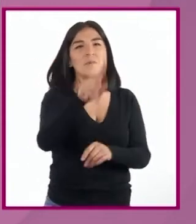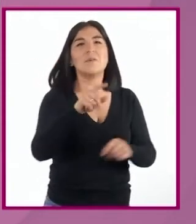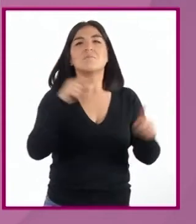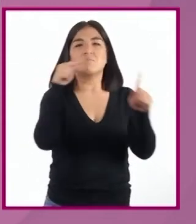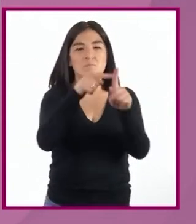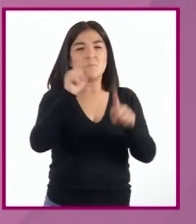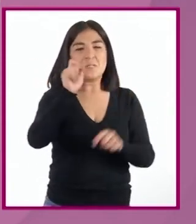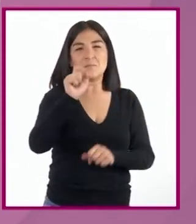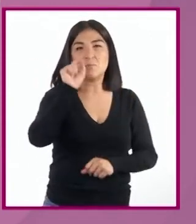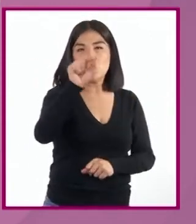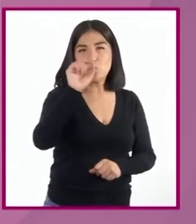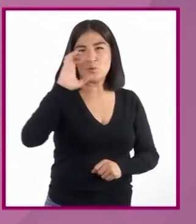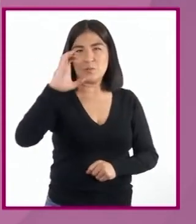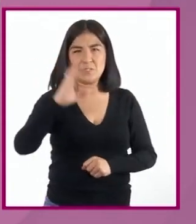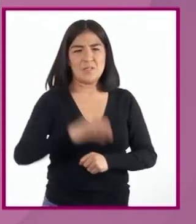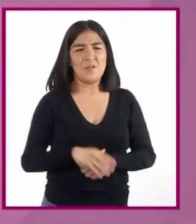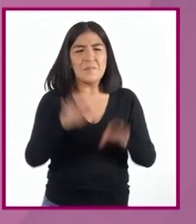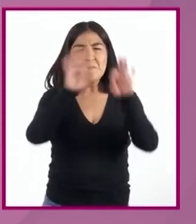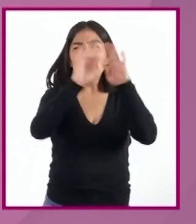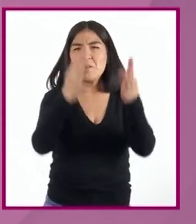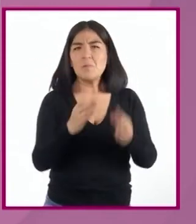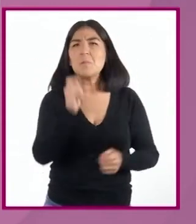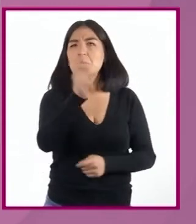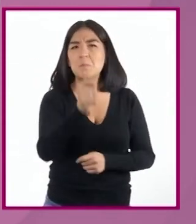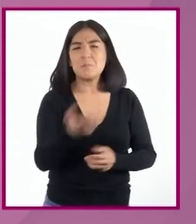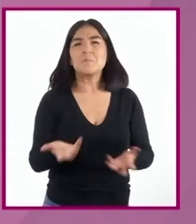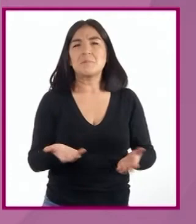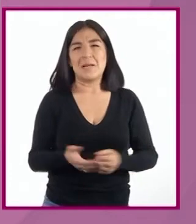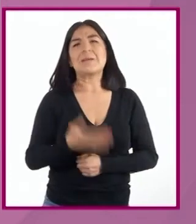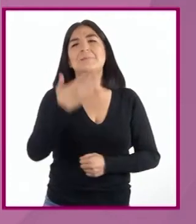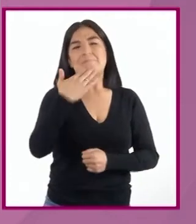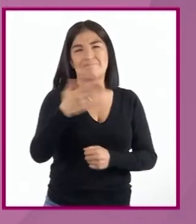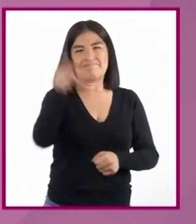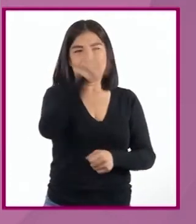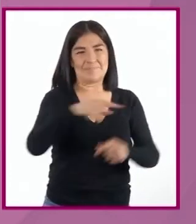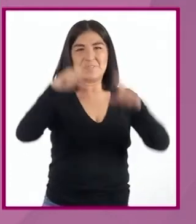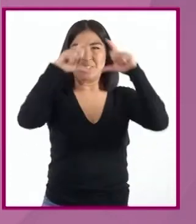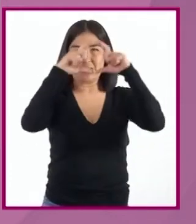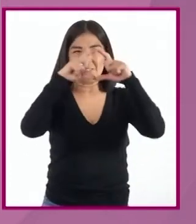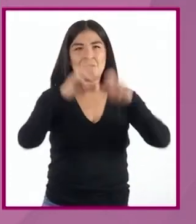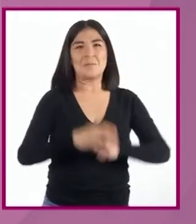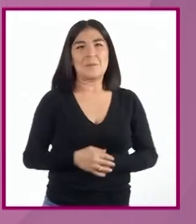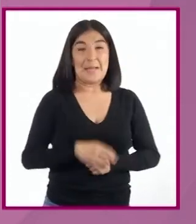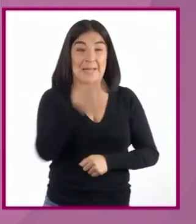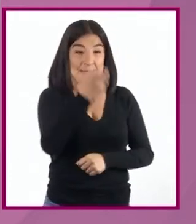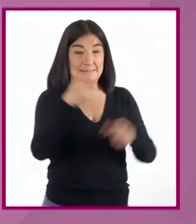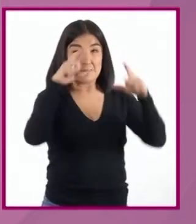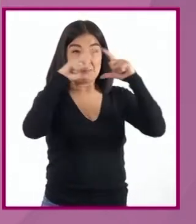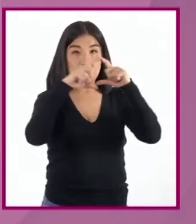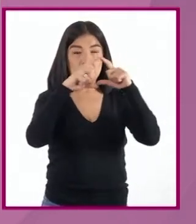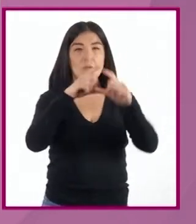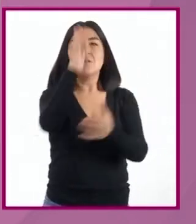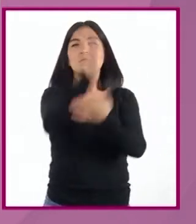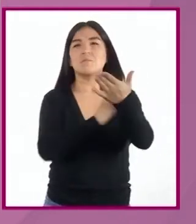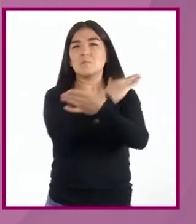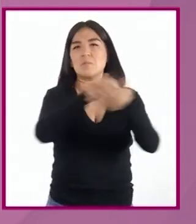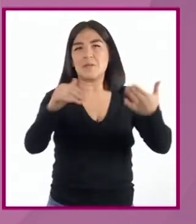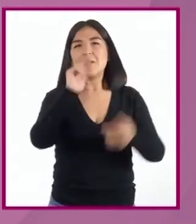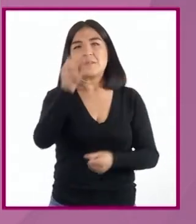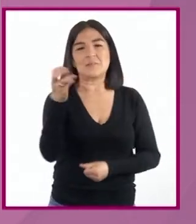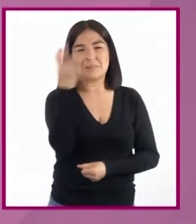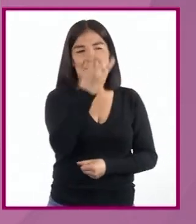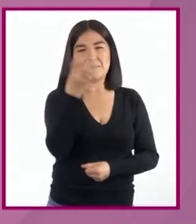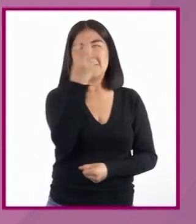C. ¿Qué figura se forma? Muy bien, un círculo. Y sabemos que el círculo se divide en